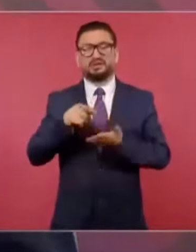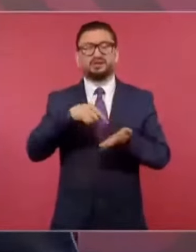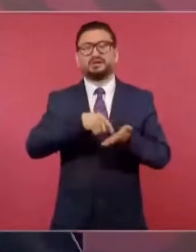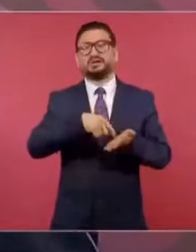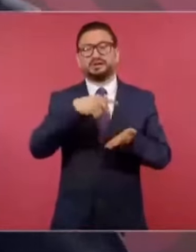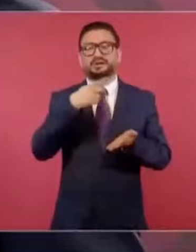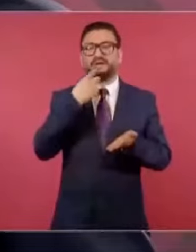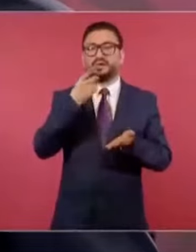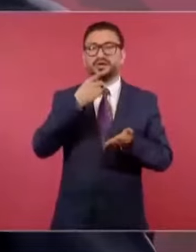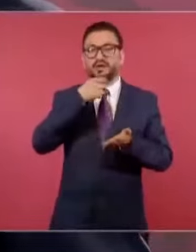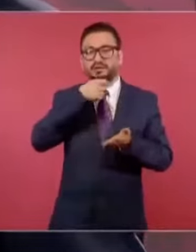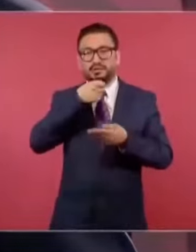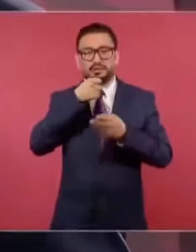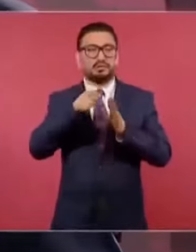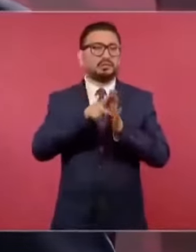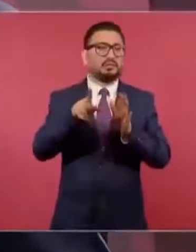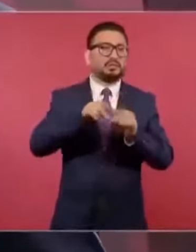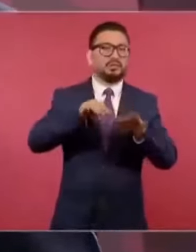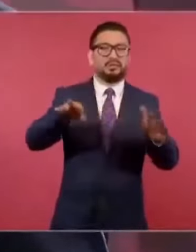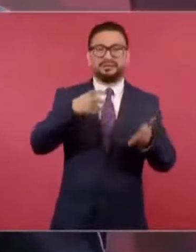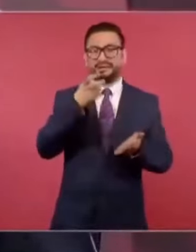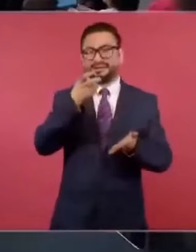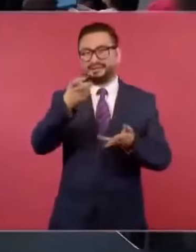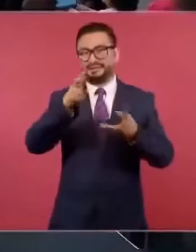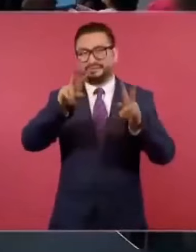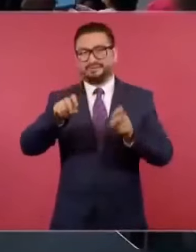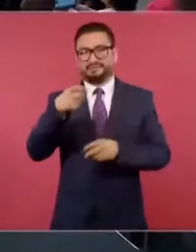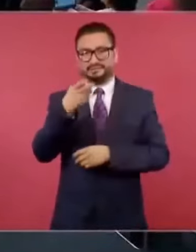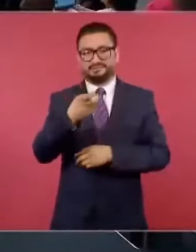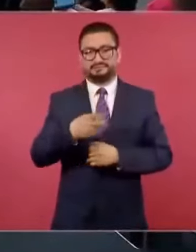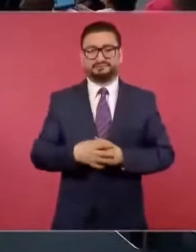un reportaje sobre eso.